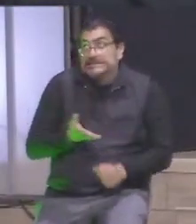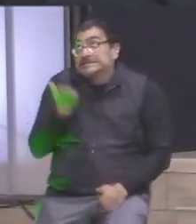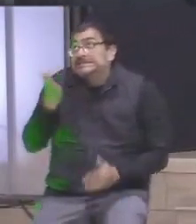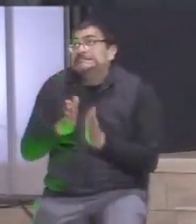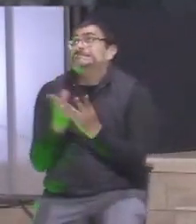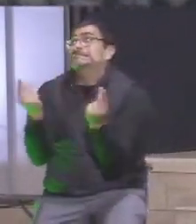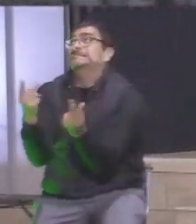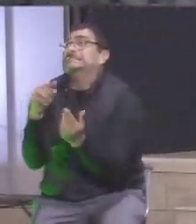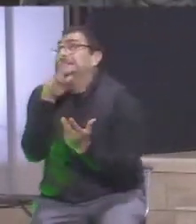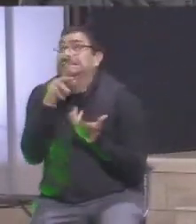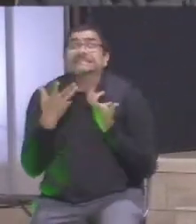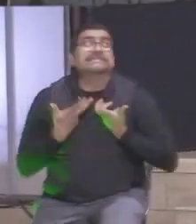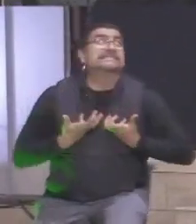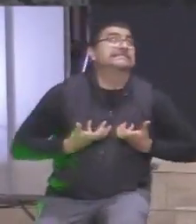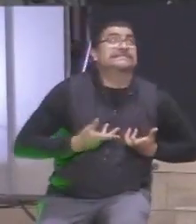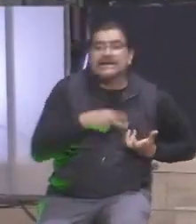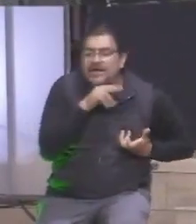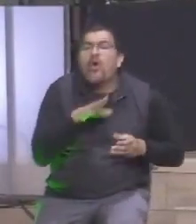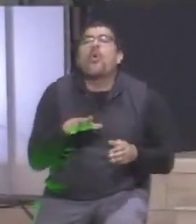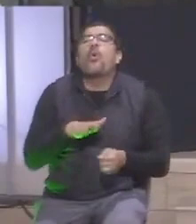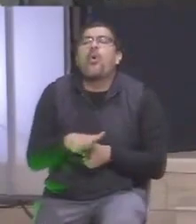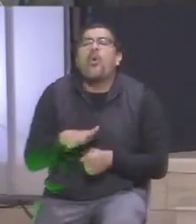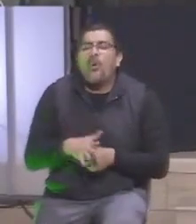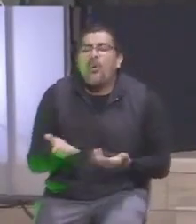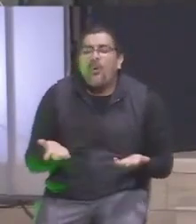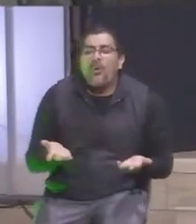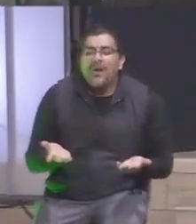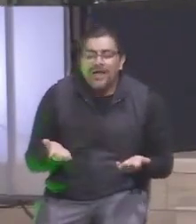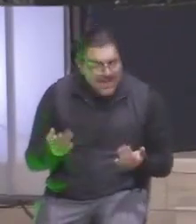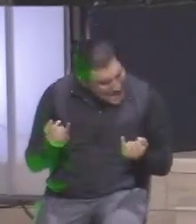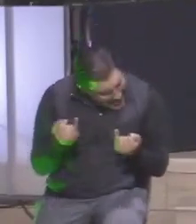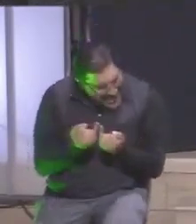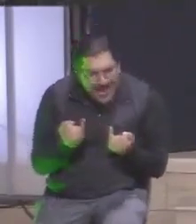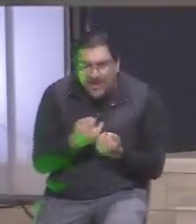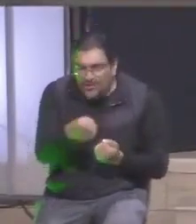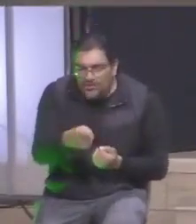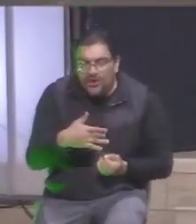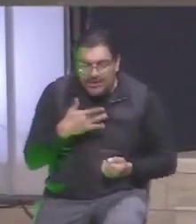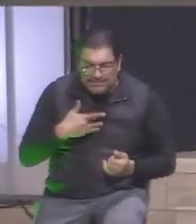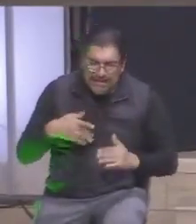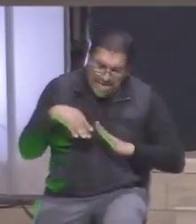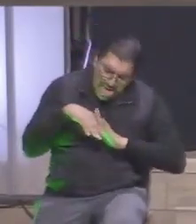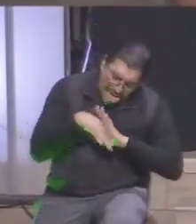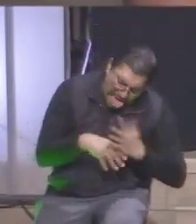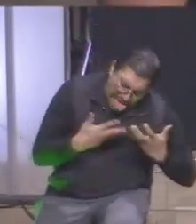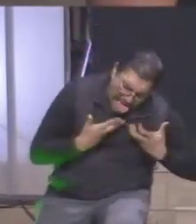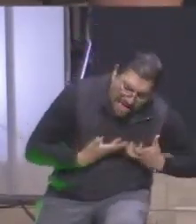hoy Dice y me hizo sacar del pozo de la desesperación del lodo